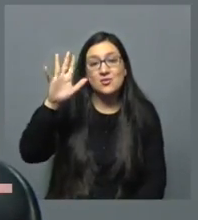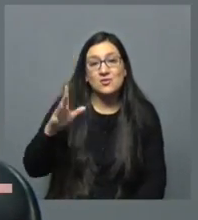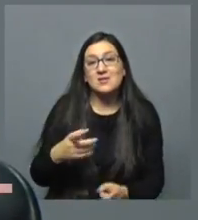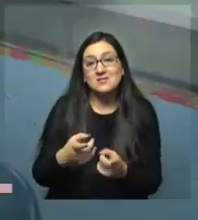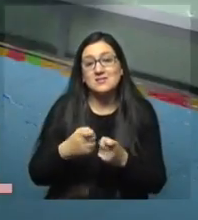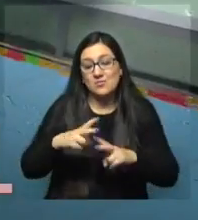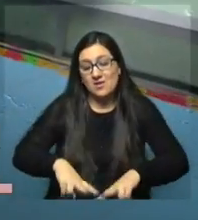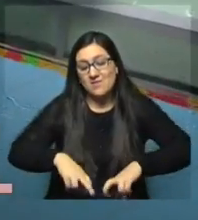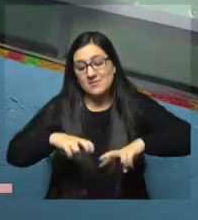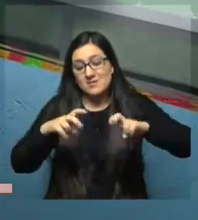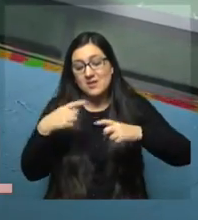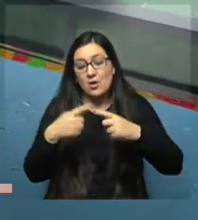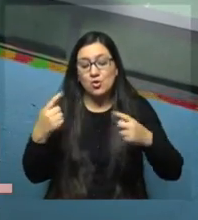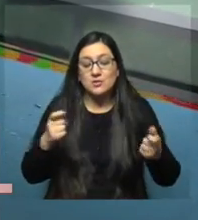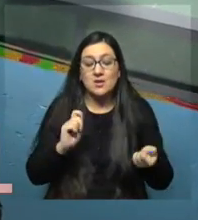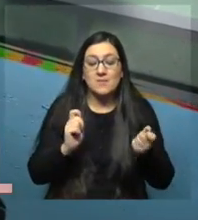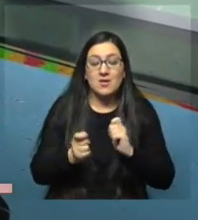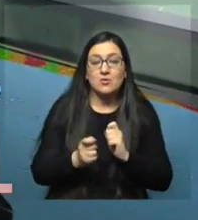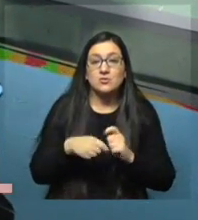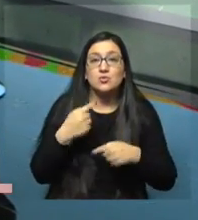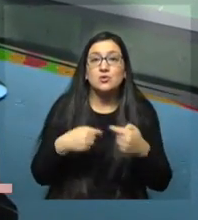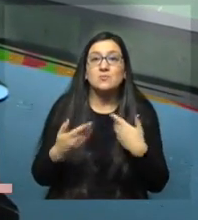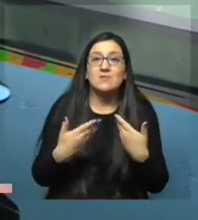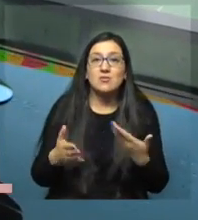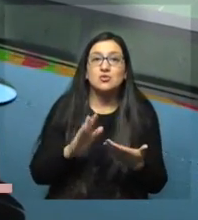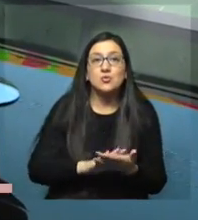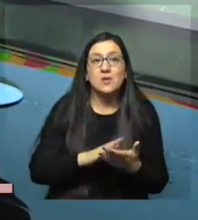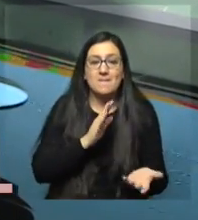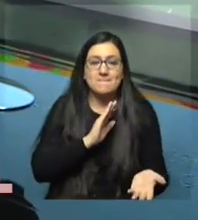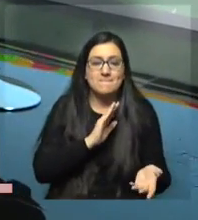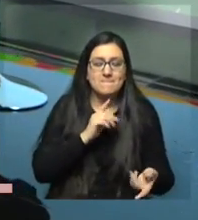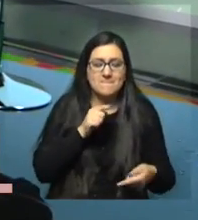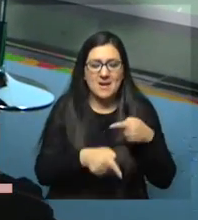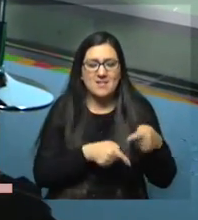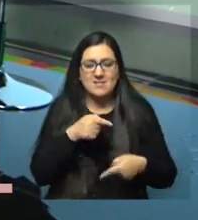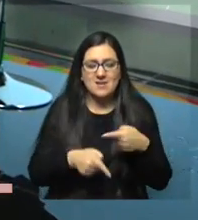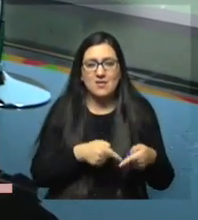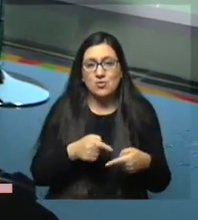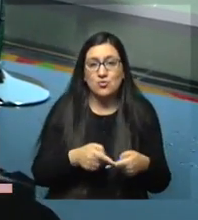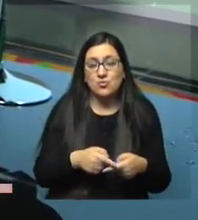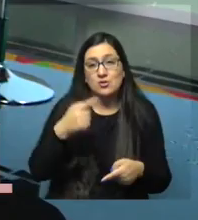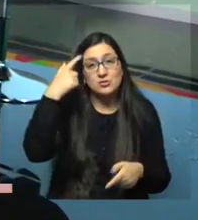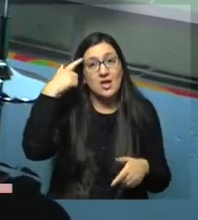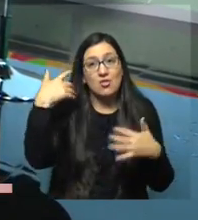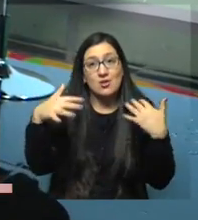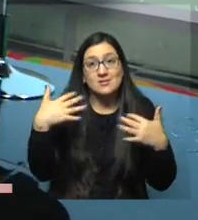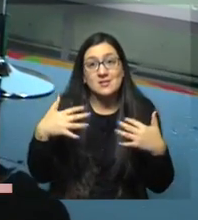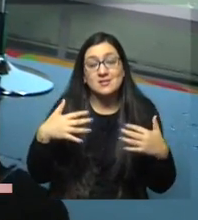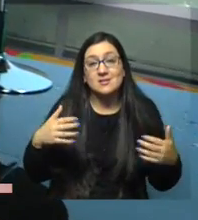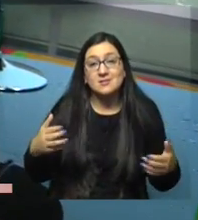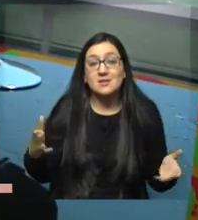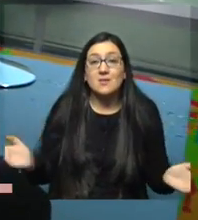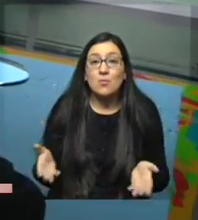de qué cosas han cambiado. Si seguimos hablando de aquel maltrato, de aquellos gurises que generaron la movida, o ustedes